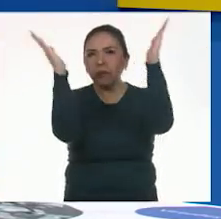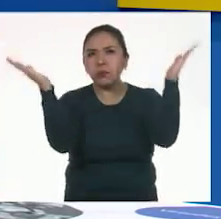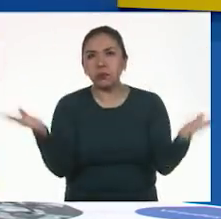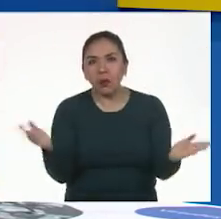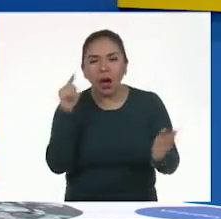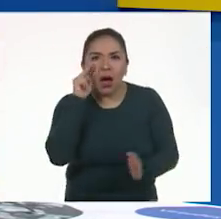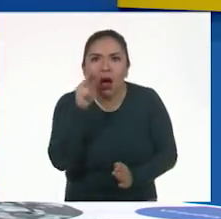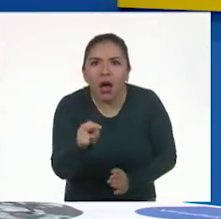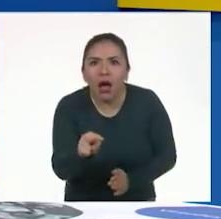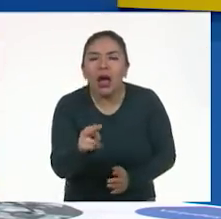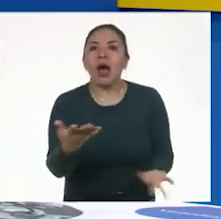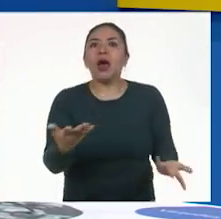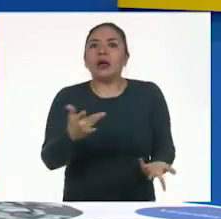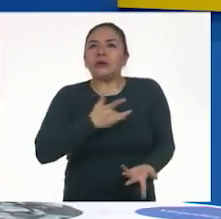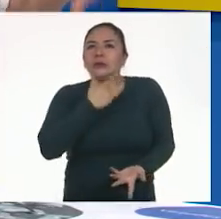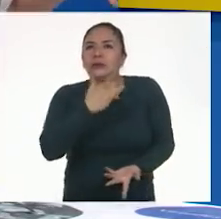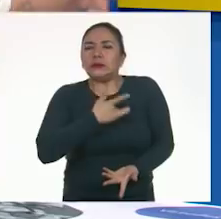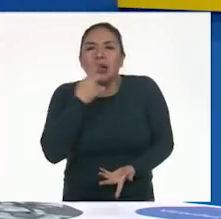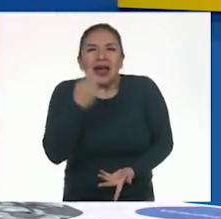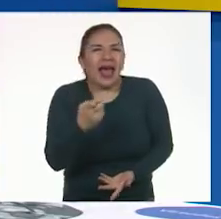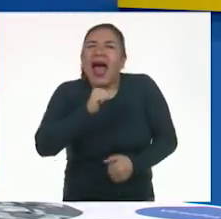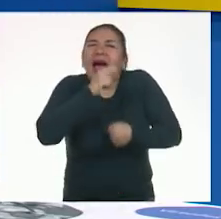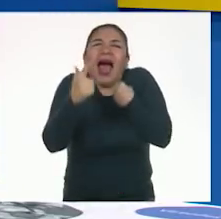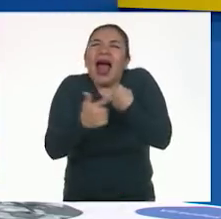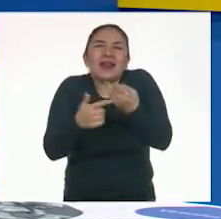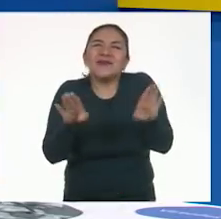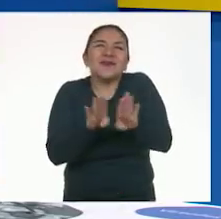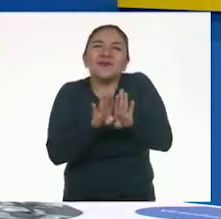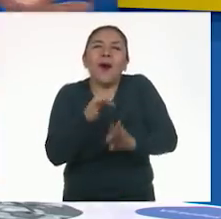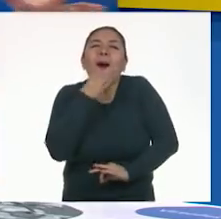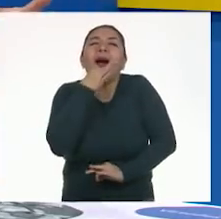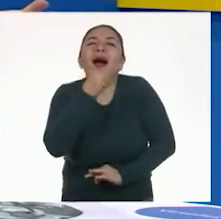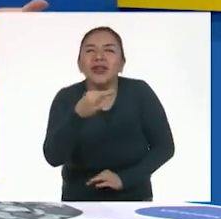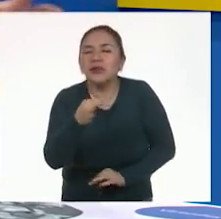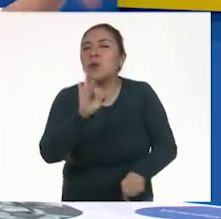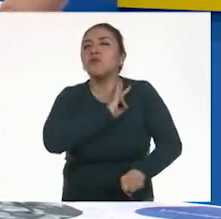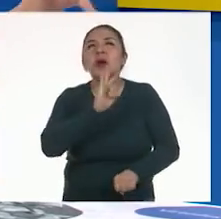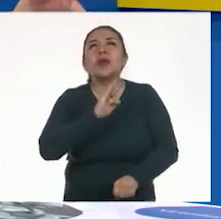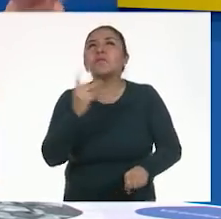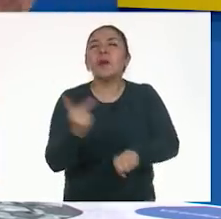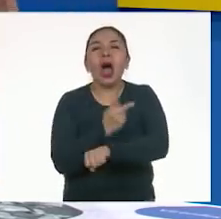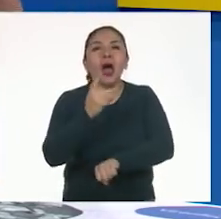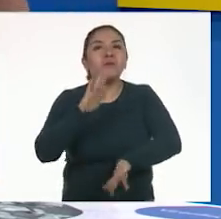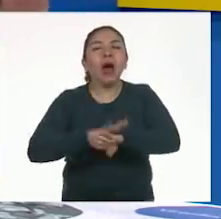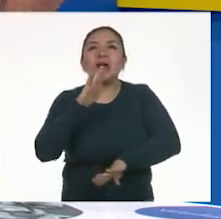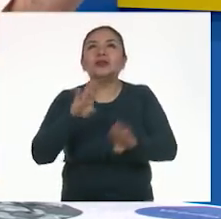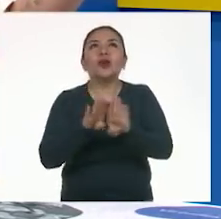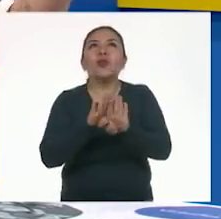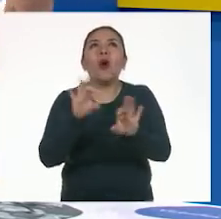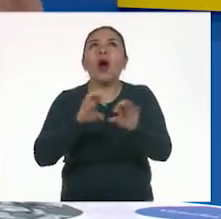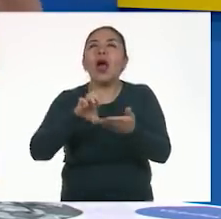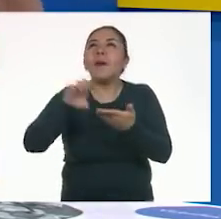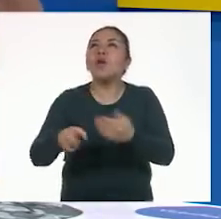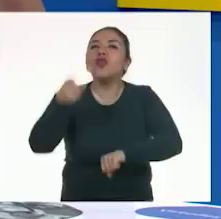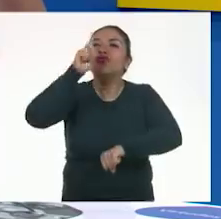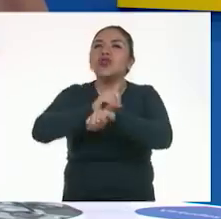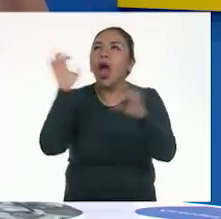¿no? No sé, pueden ocurrir presagios muy grandes como un